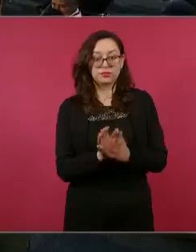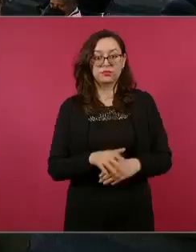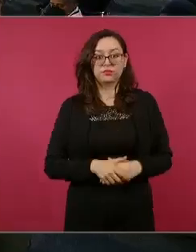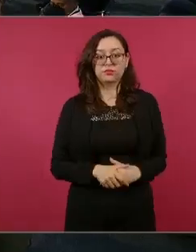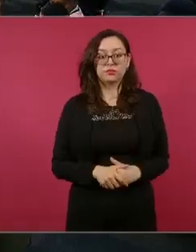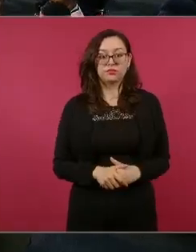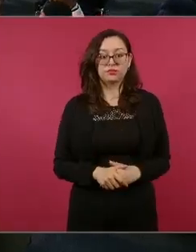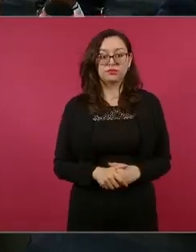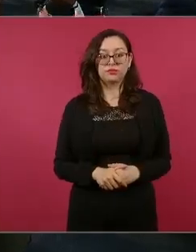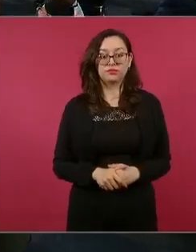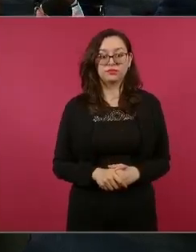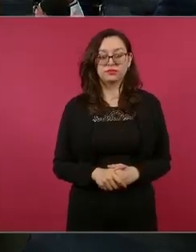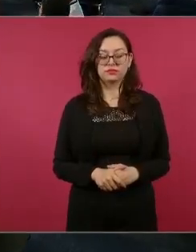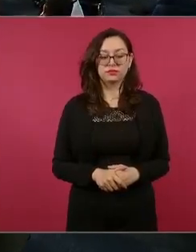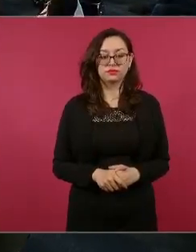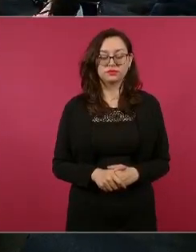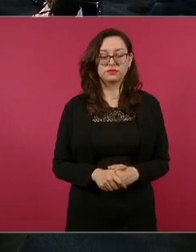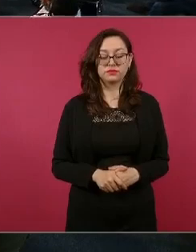Ay, creo que…